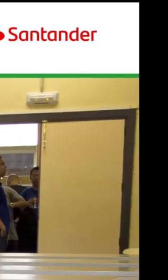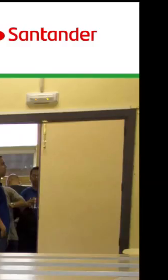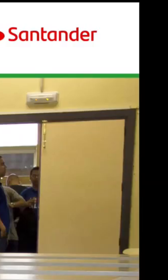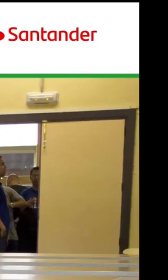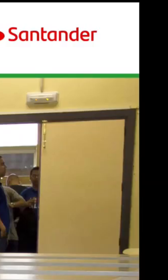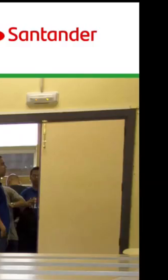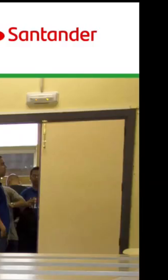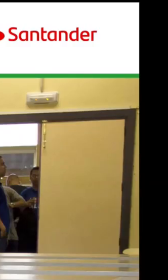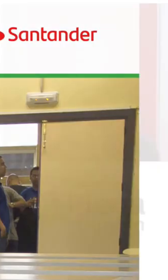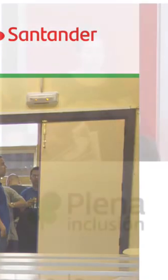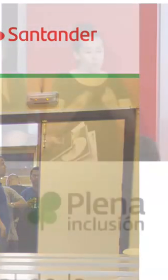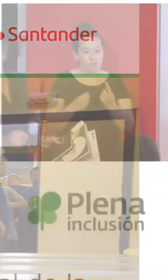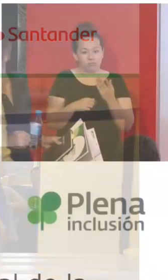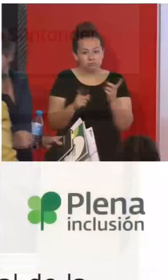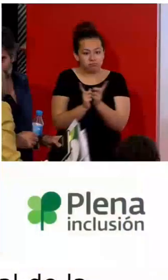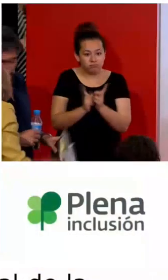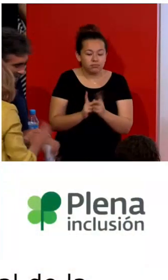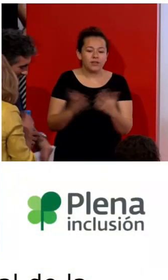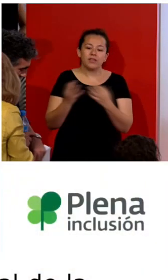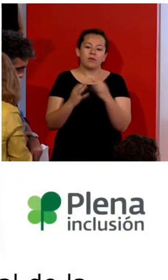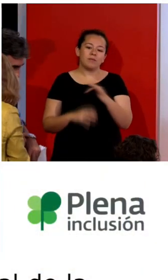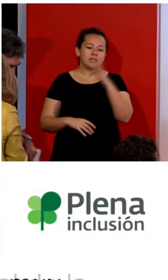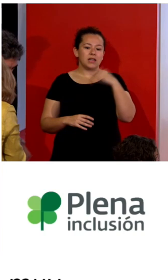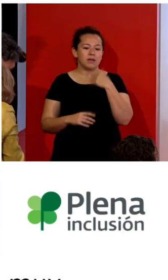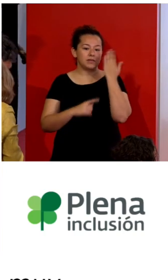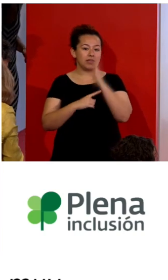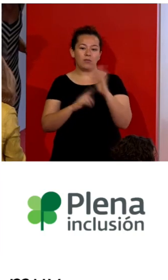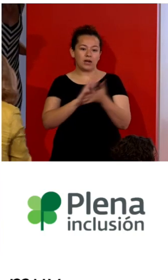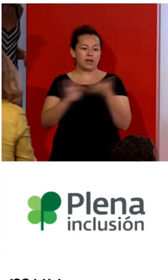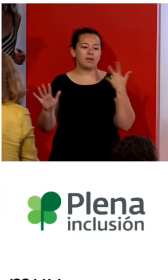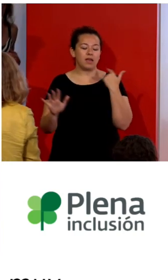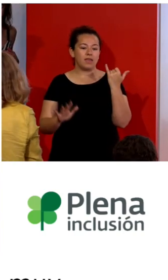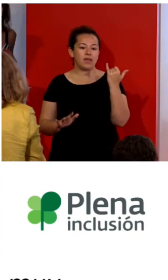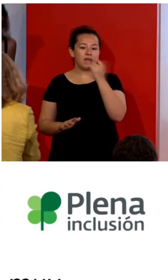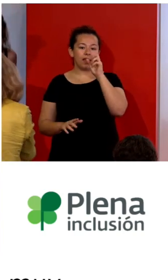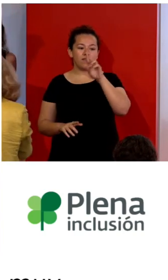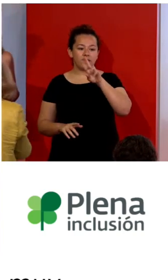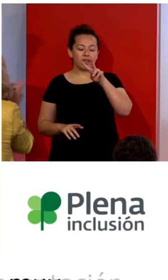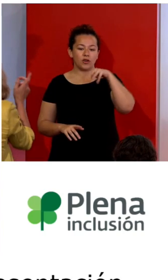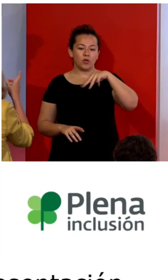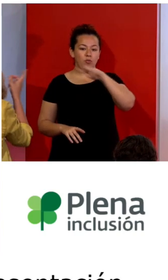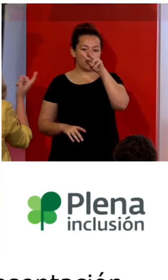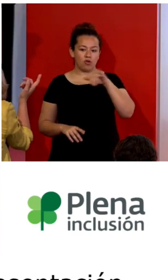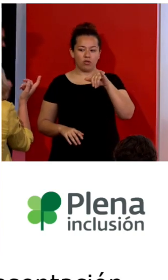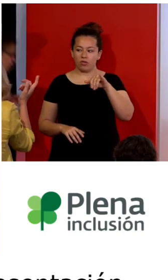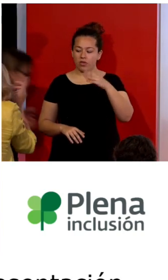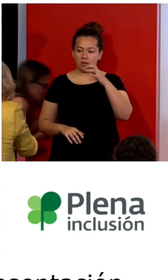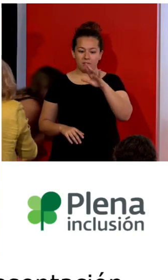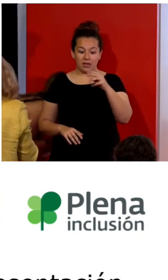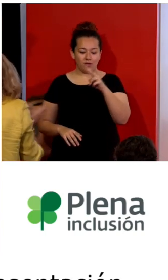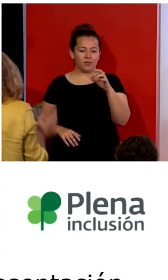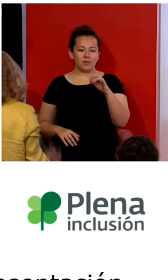Con un tiempo muy, muy limitado, así que voy a pasar a una presentación muy rápida de Javier Muñoz Bravo. Javier es